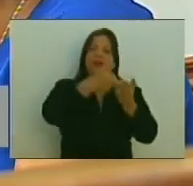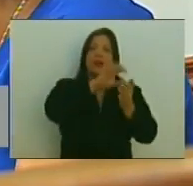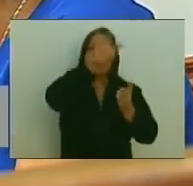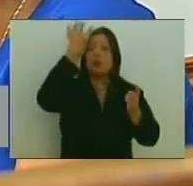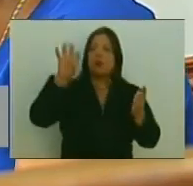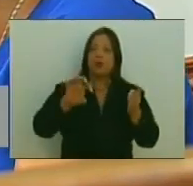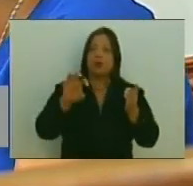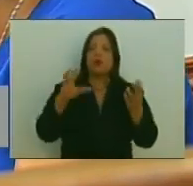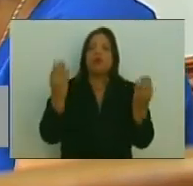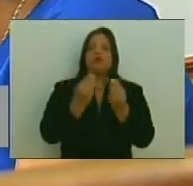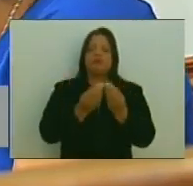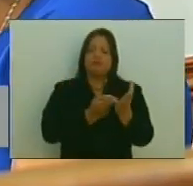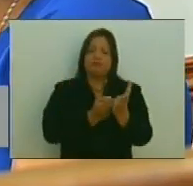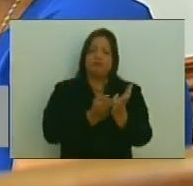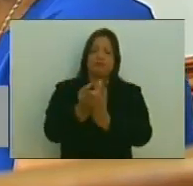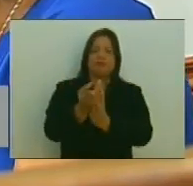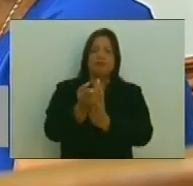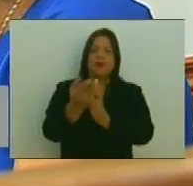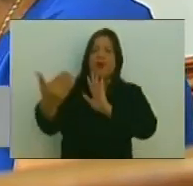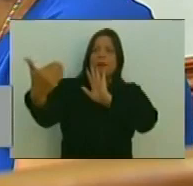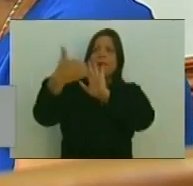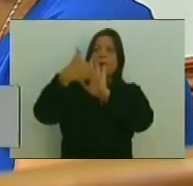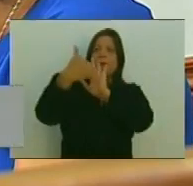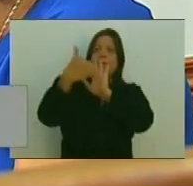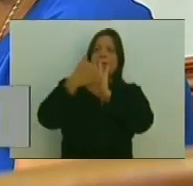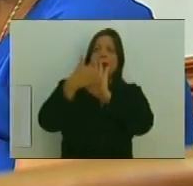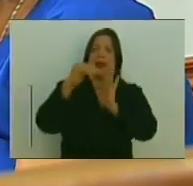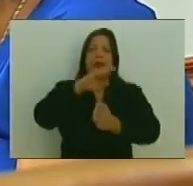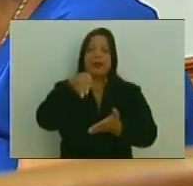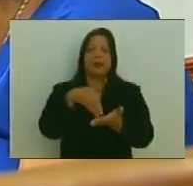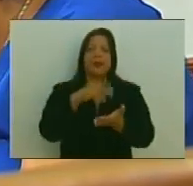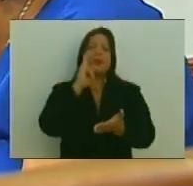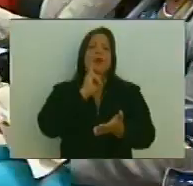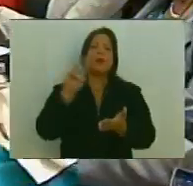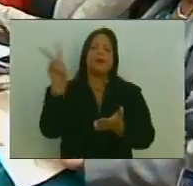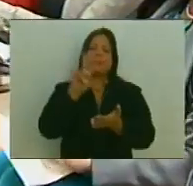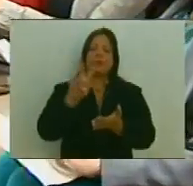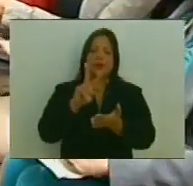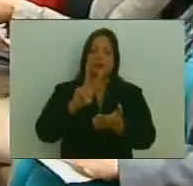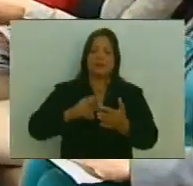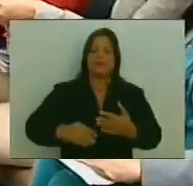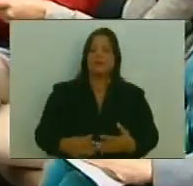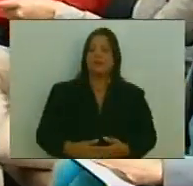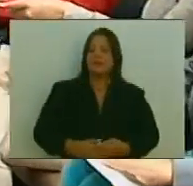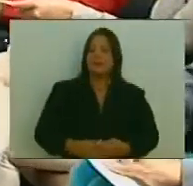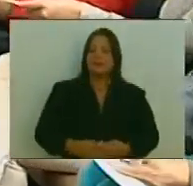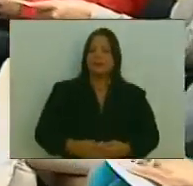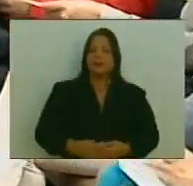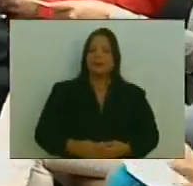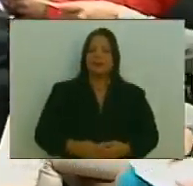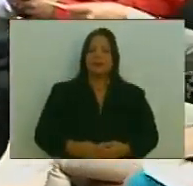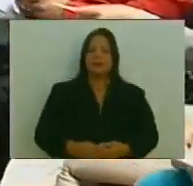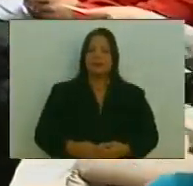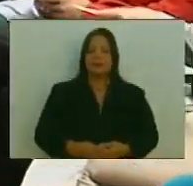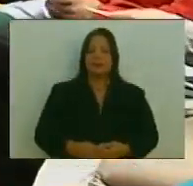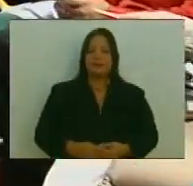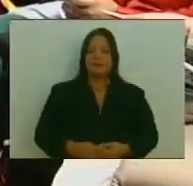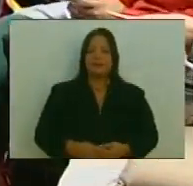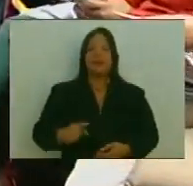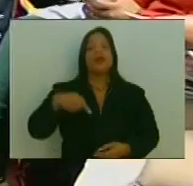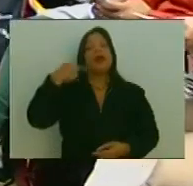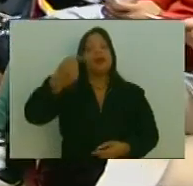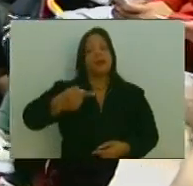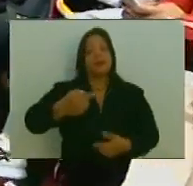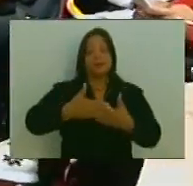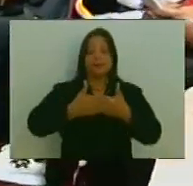eficaz y eficiente los ataques a la República Bolivariana de Venezuela. A